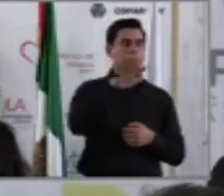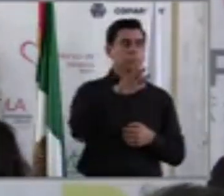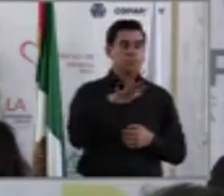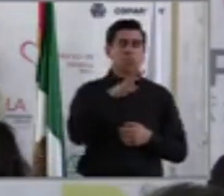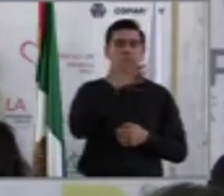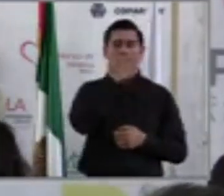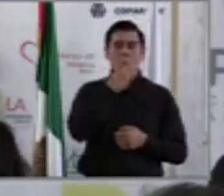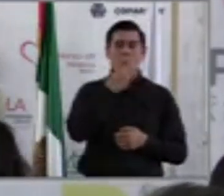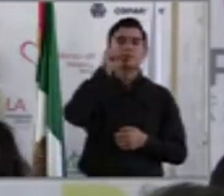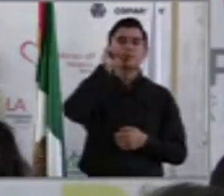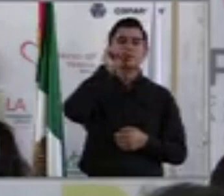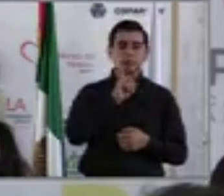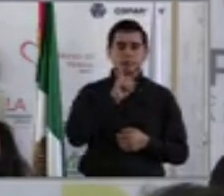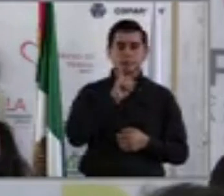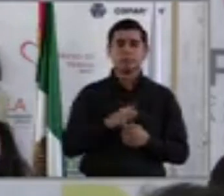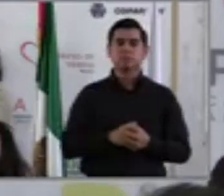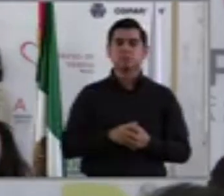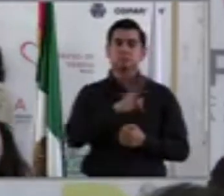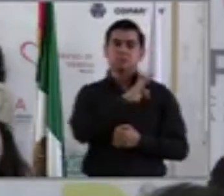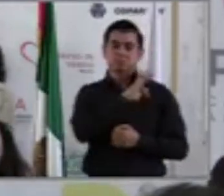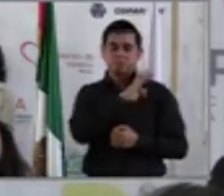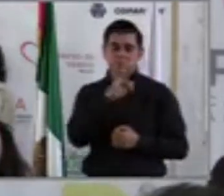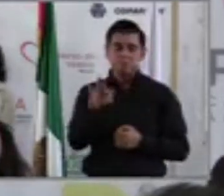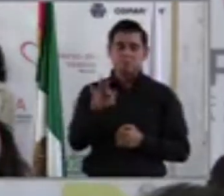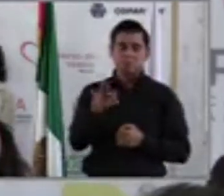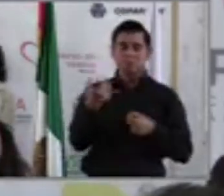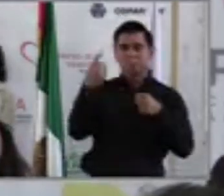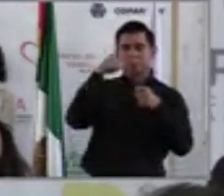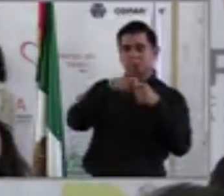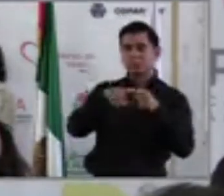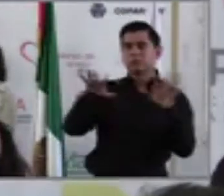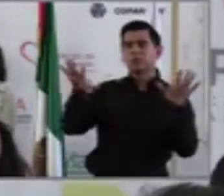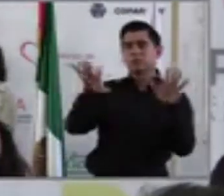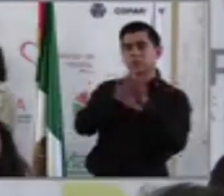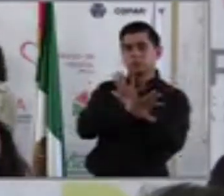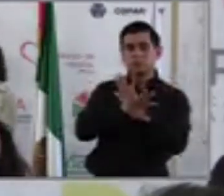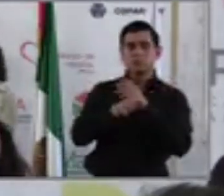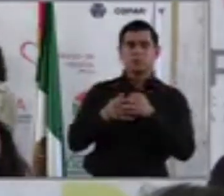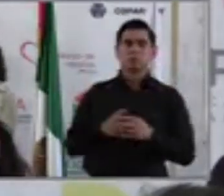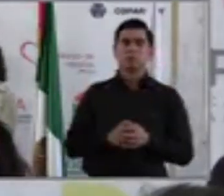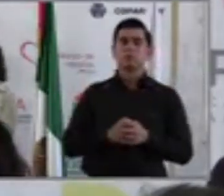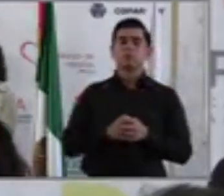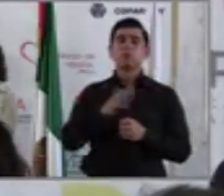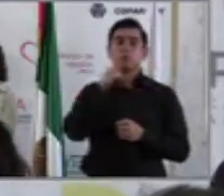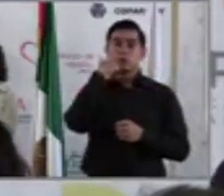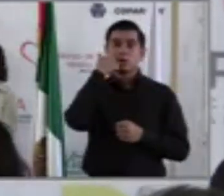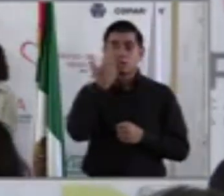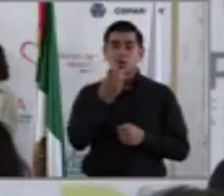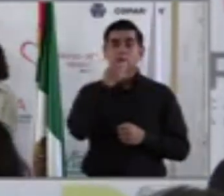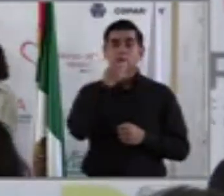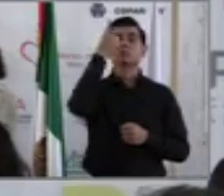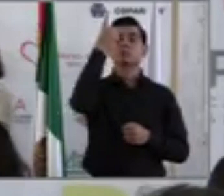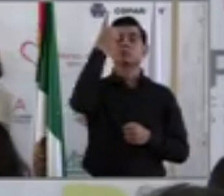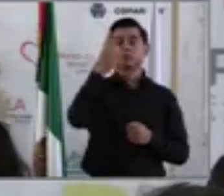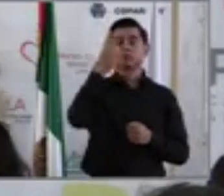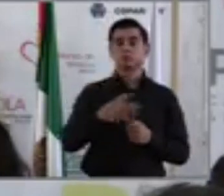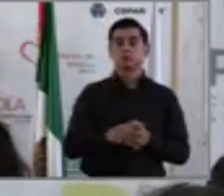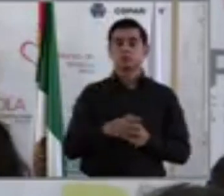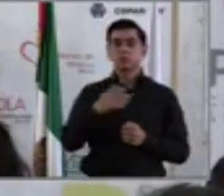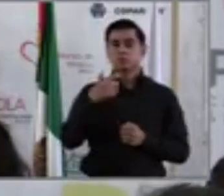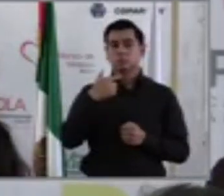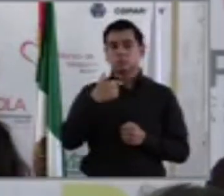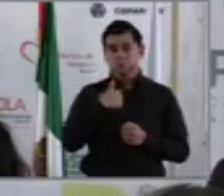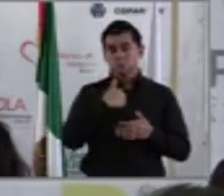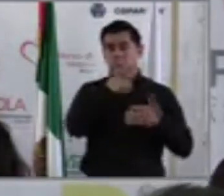todas podamos ser partes del cambio. Quiero, insisto, decirles que forma